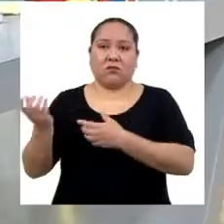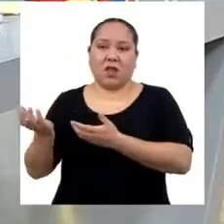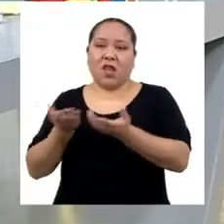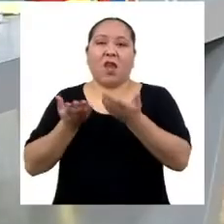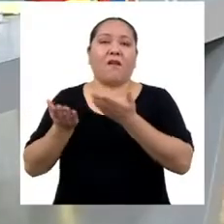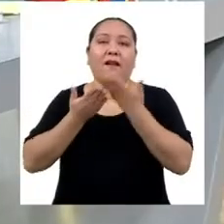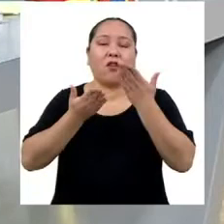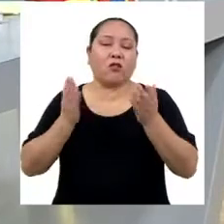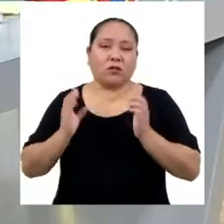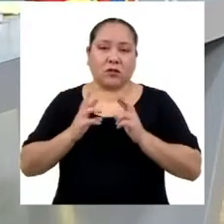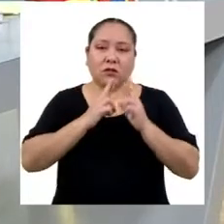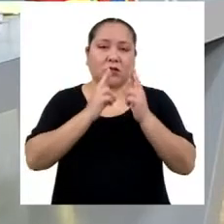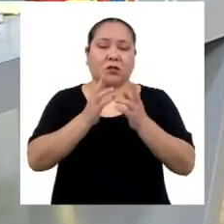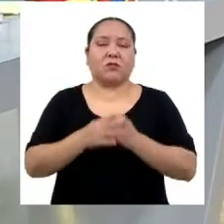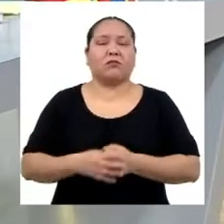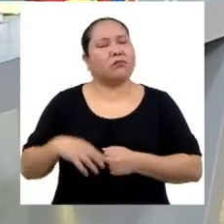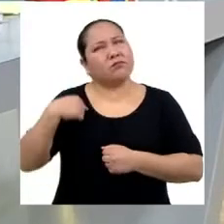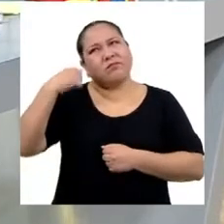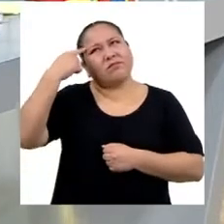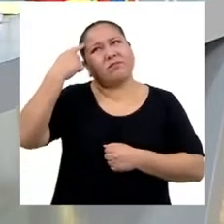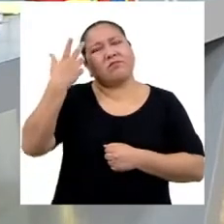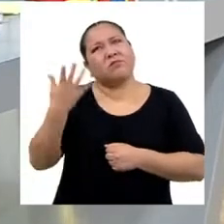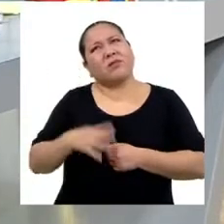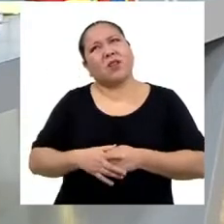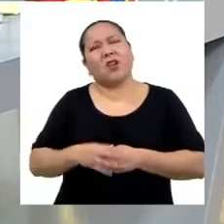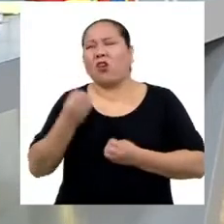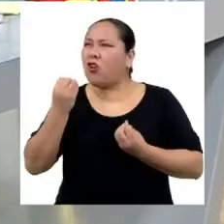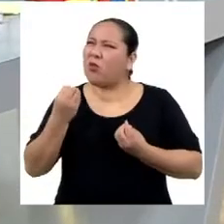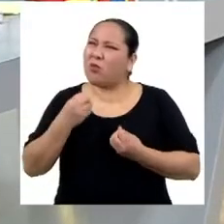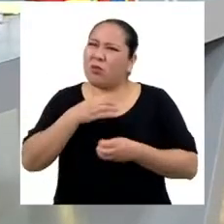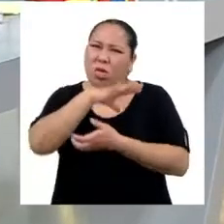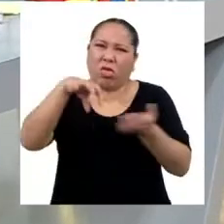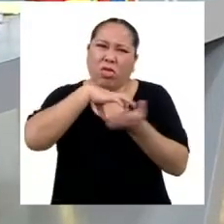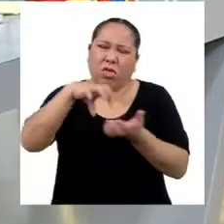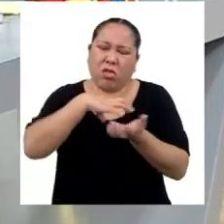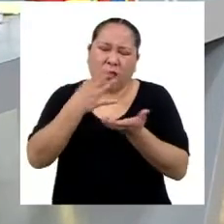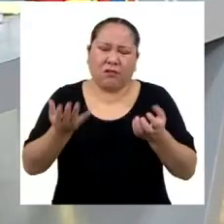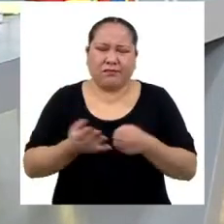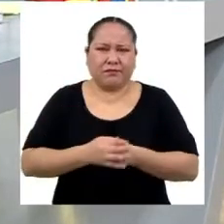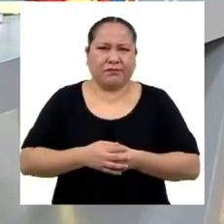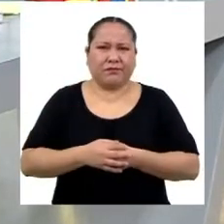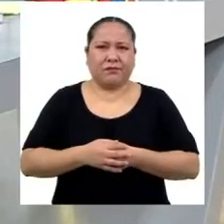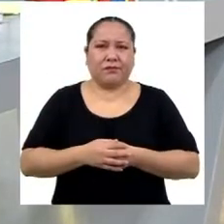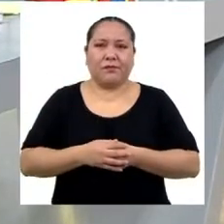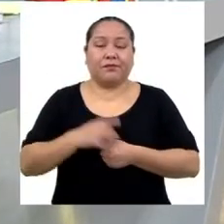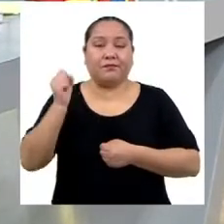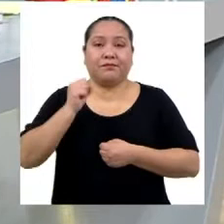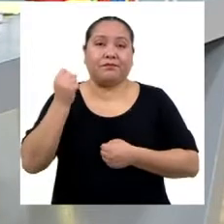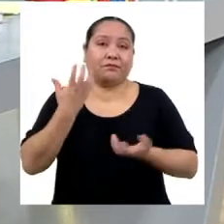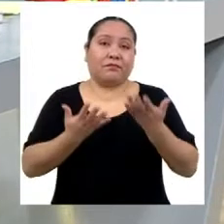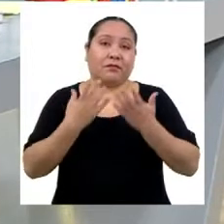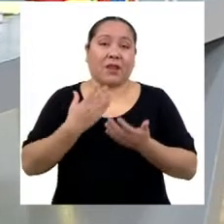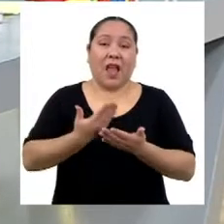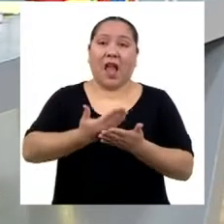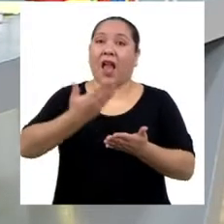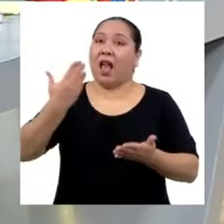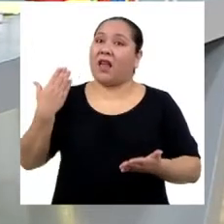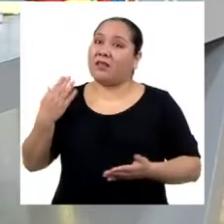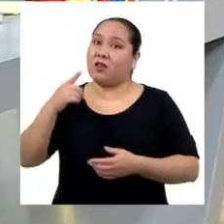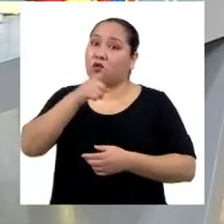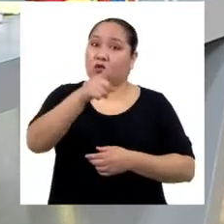Me pregunto, ¿en qué momento se volvió todo tan caótico? Sin duda fue antes de que ustedes o